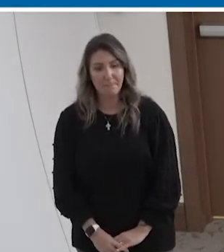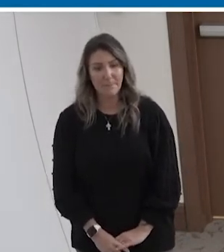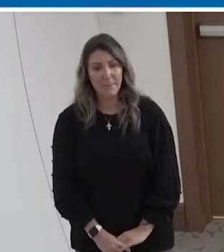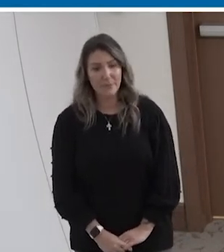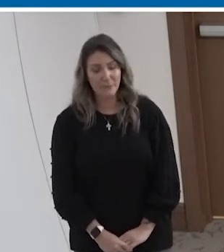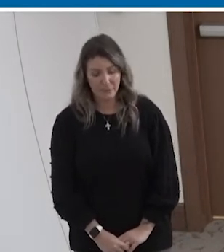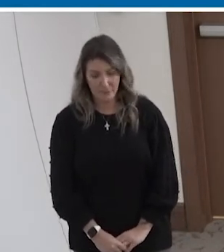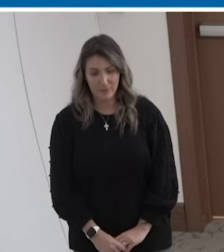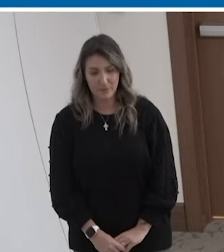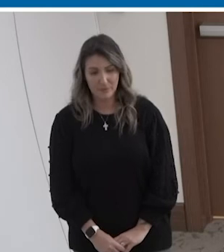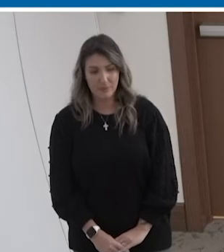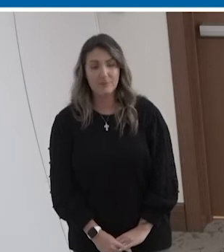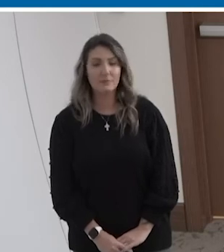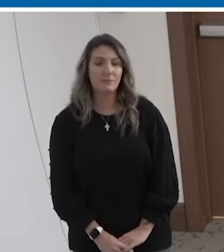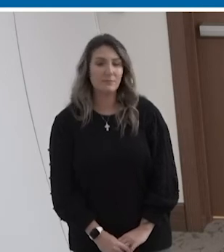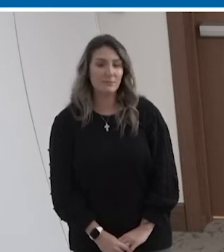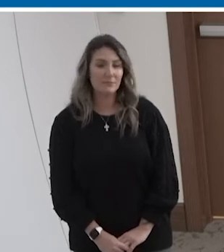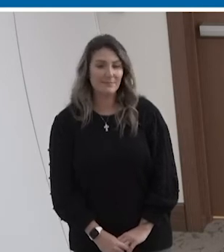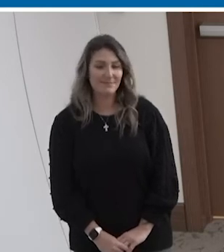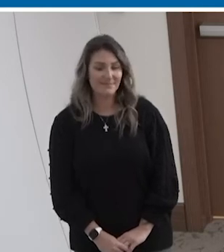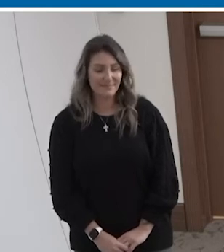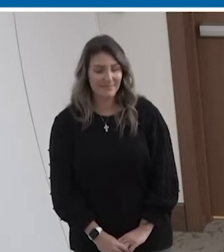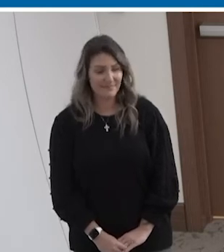requisito o un problema.